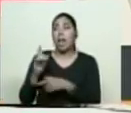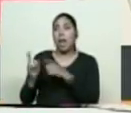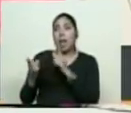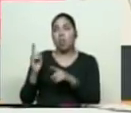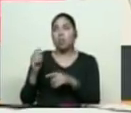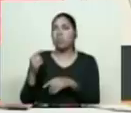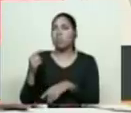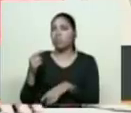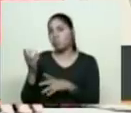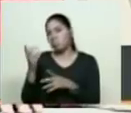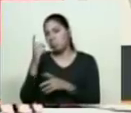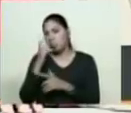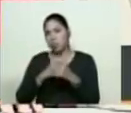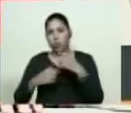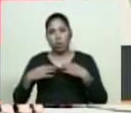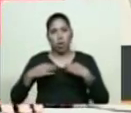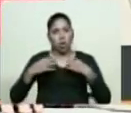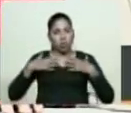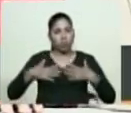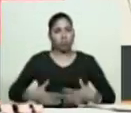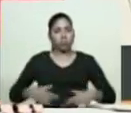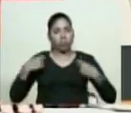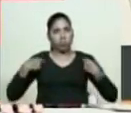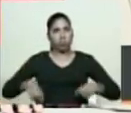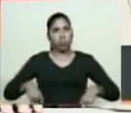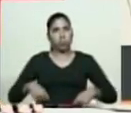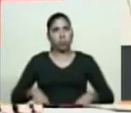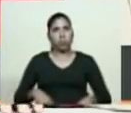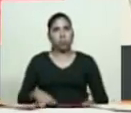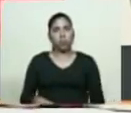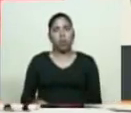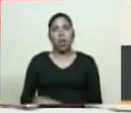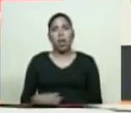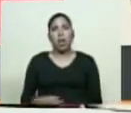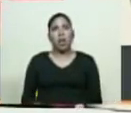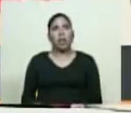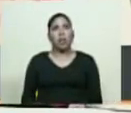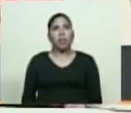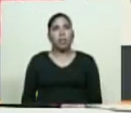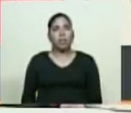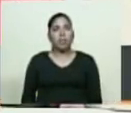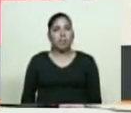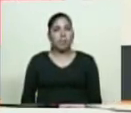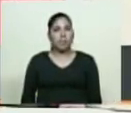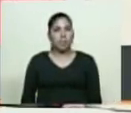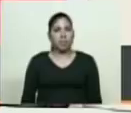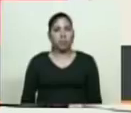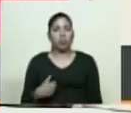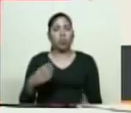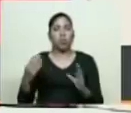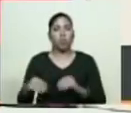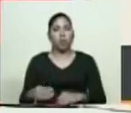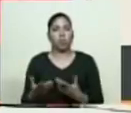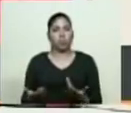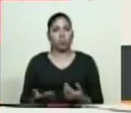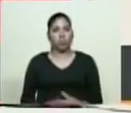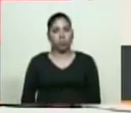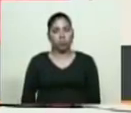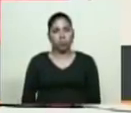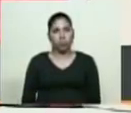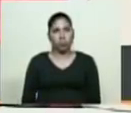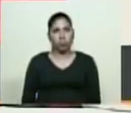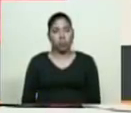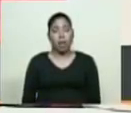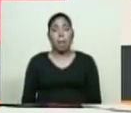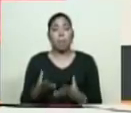ropa revolucionaria. No estoy de acuerdo. ¿Por qué? Ah, porque no soy yo. Ay, qué mantequilla. El